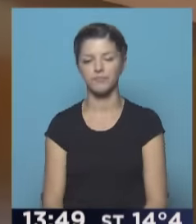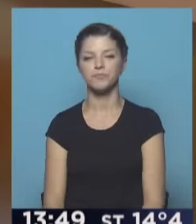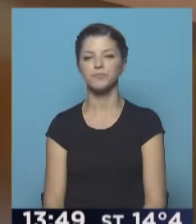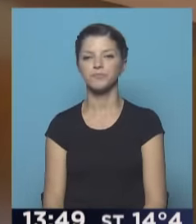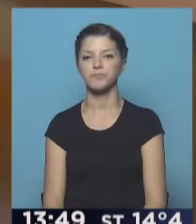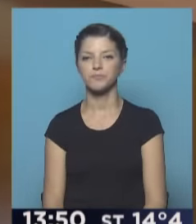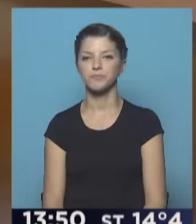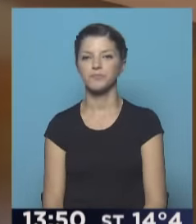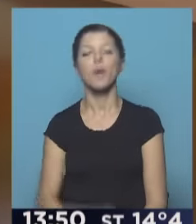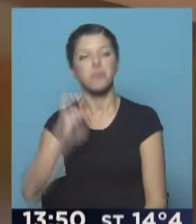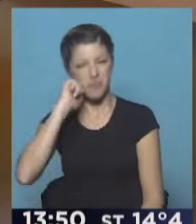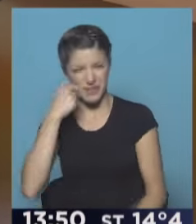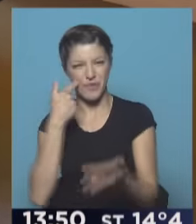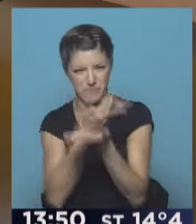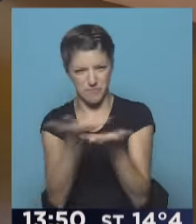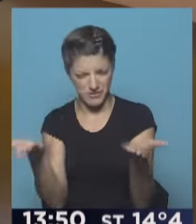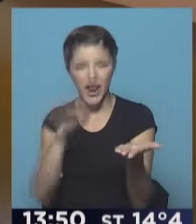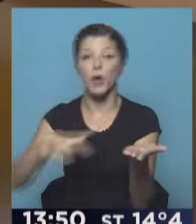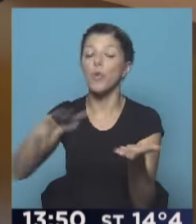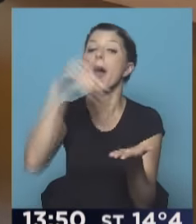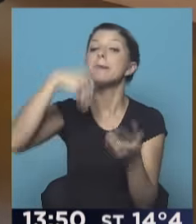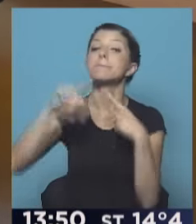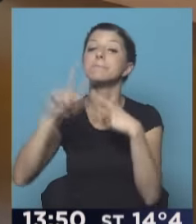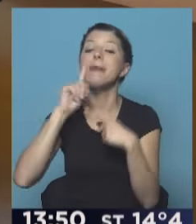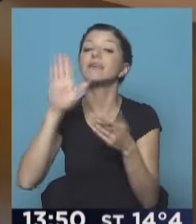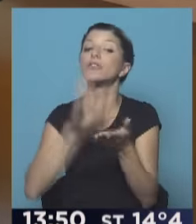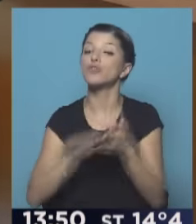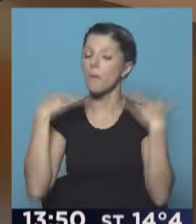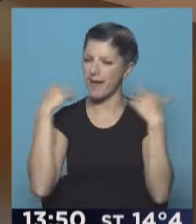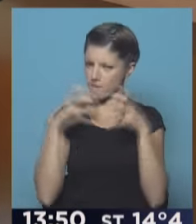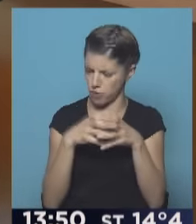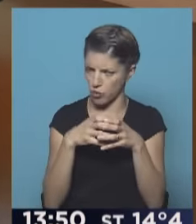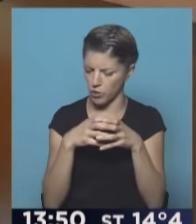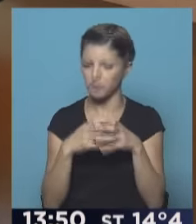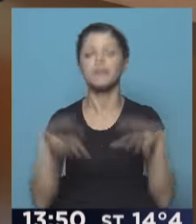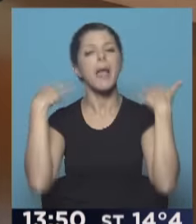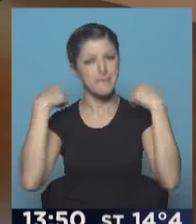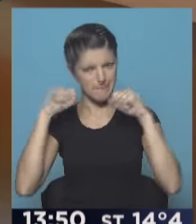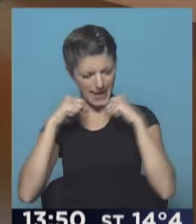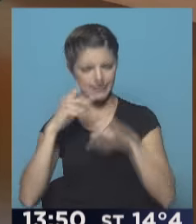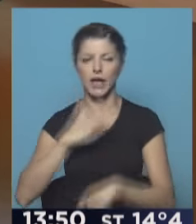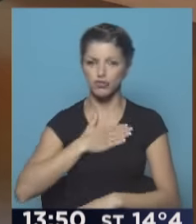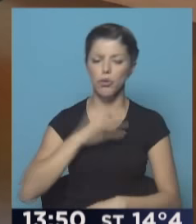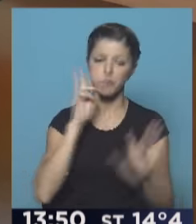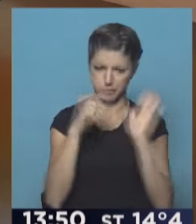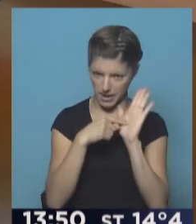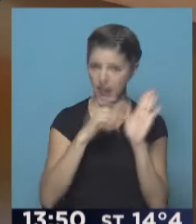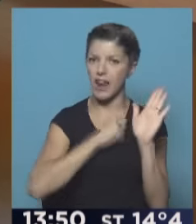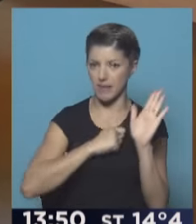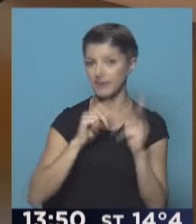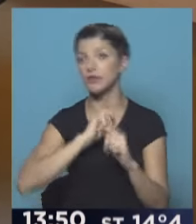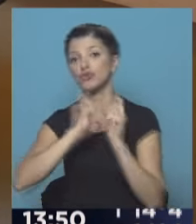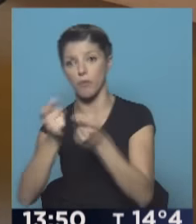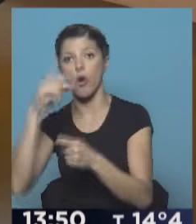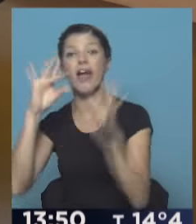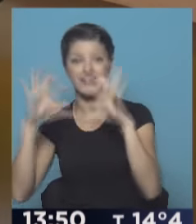Perfecta la pintura de Houston. Maxi, volvemos al fútbol, entrenamiento. Yo tenía, en lugar de la Bessi, vos me dijiste Di María, diste